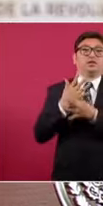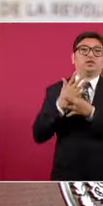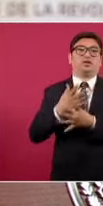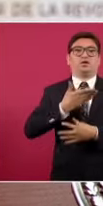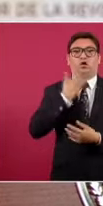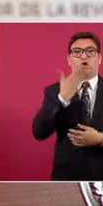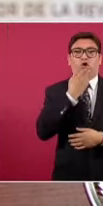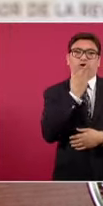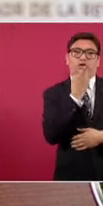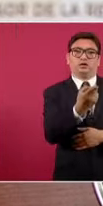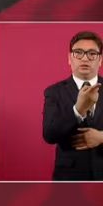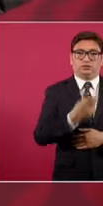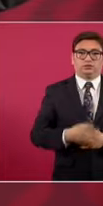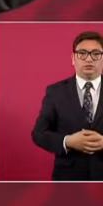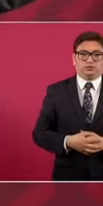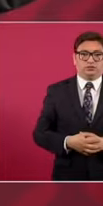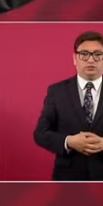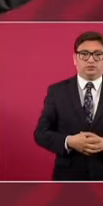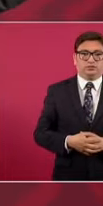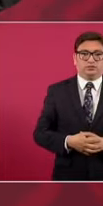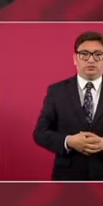aquella de que